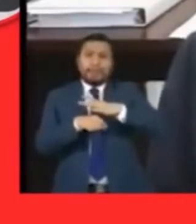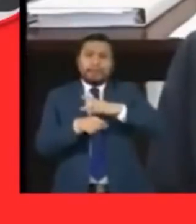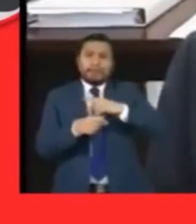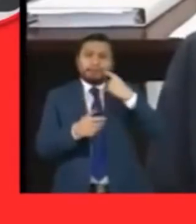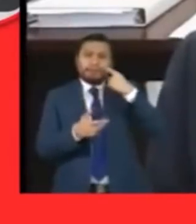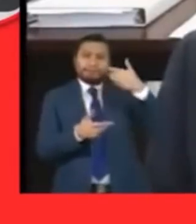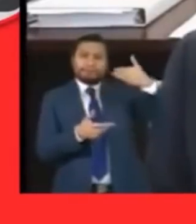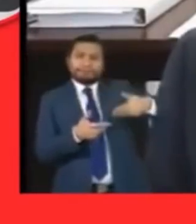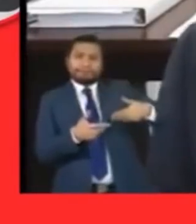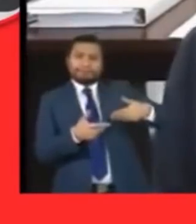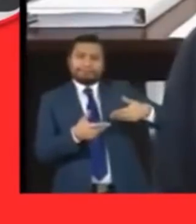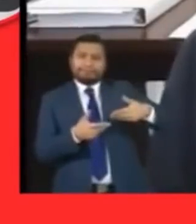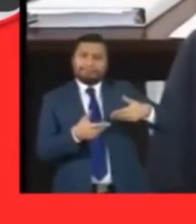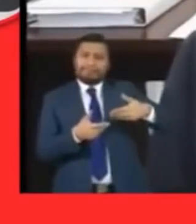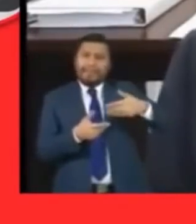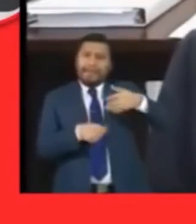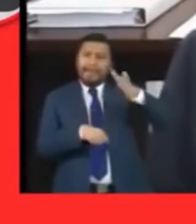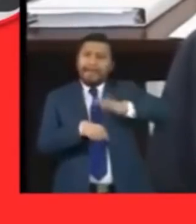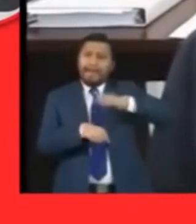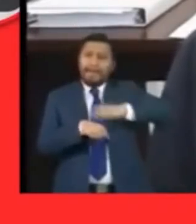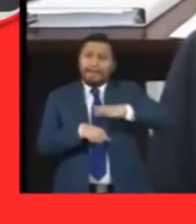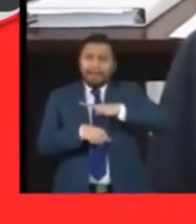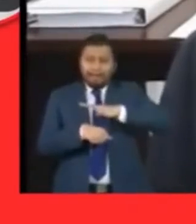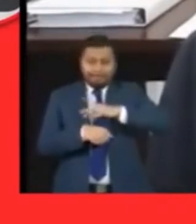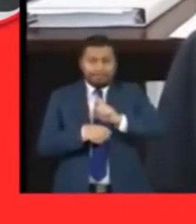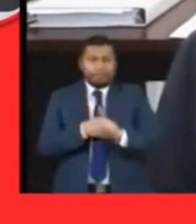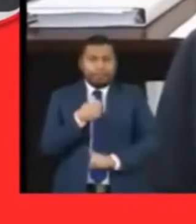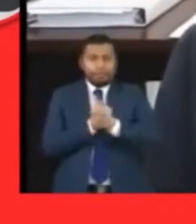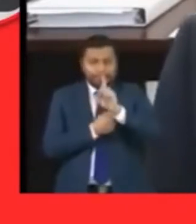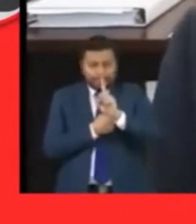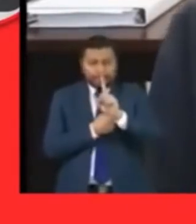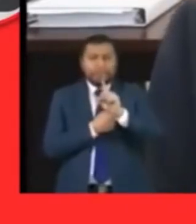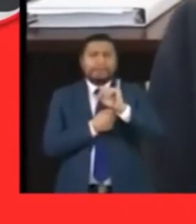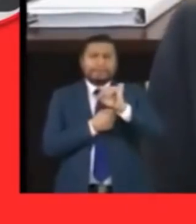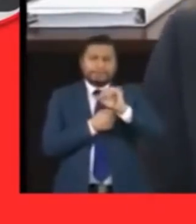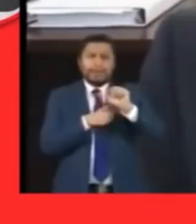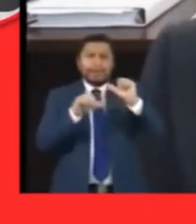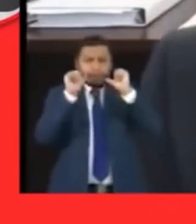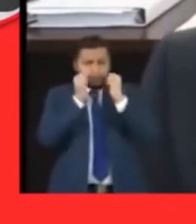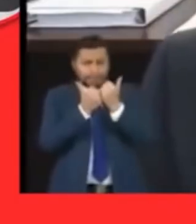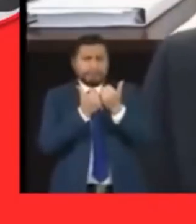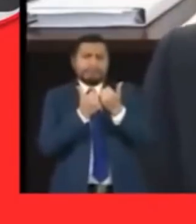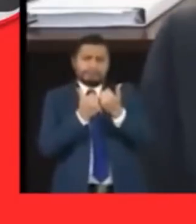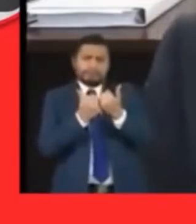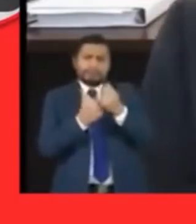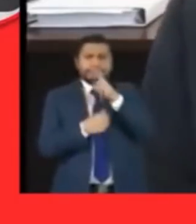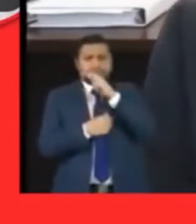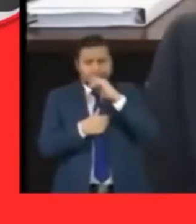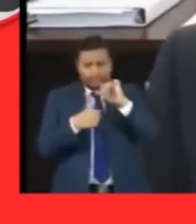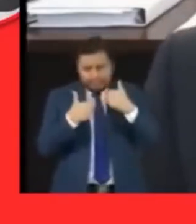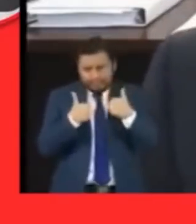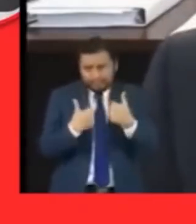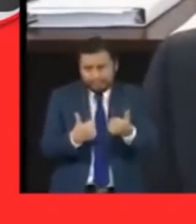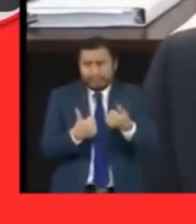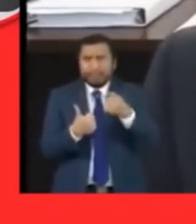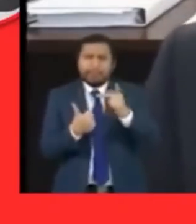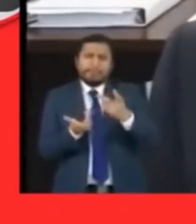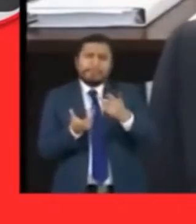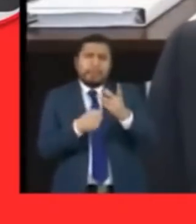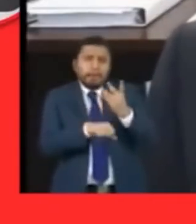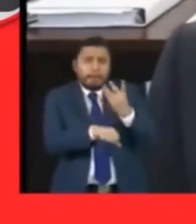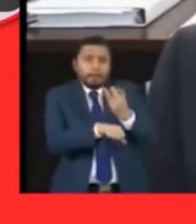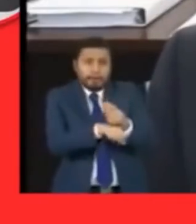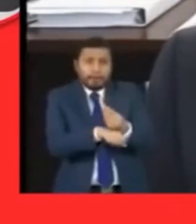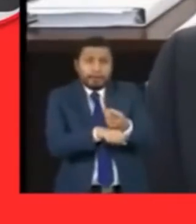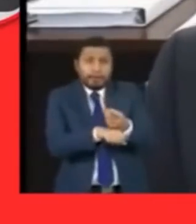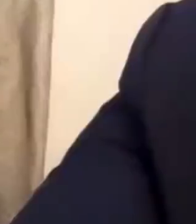problema. Entiendo la preocupación de esta AC, aunque la solución, por supuesto, no es ni puede ser la